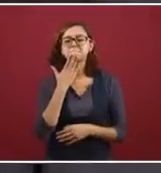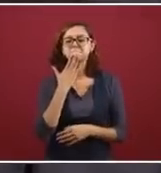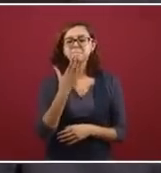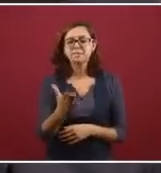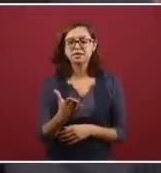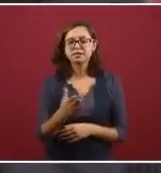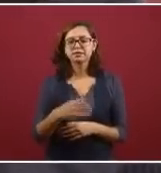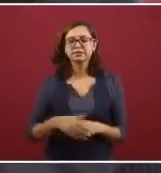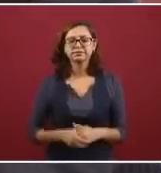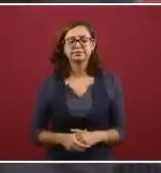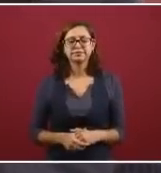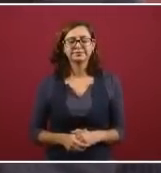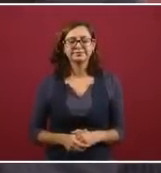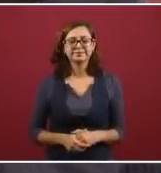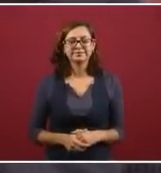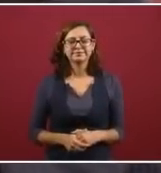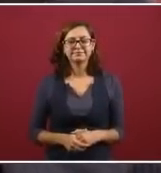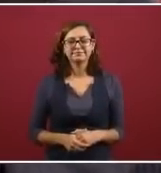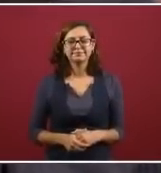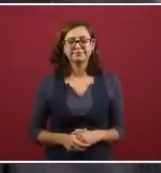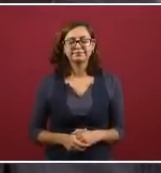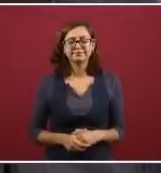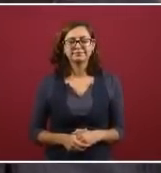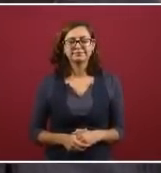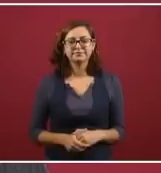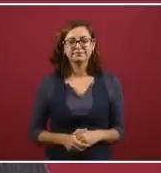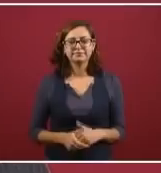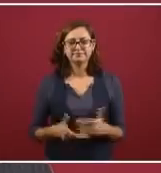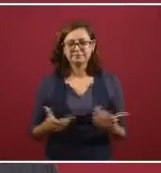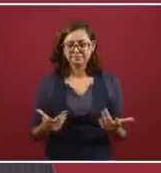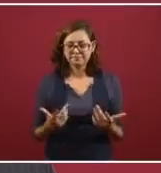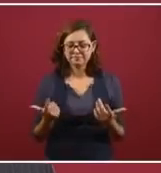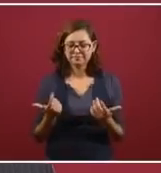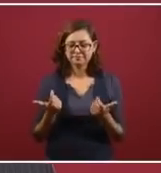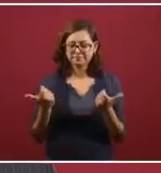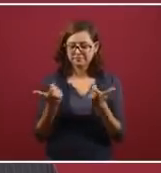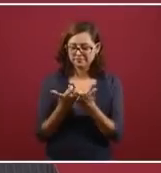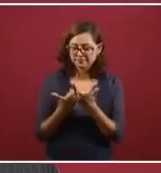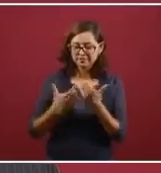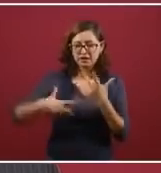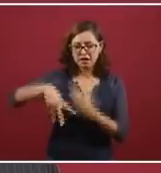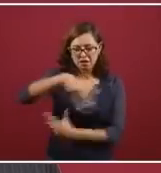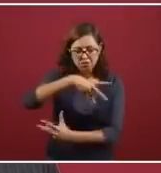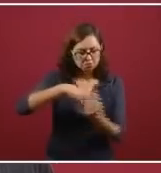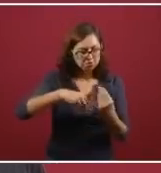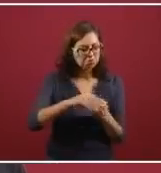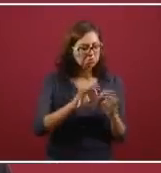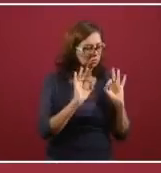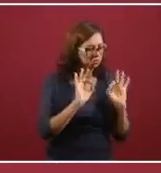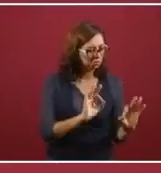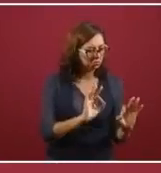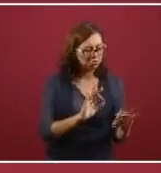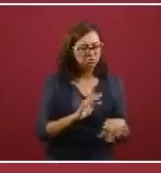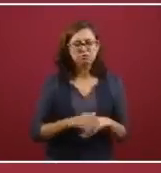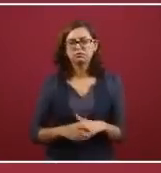bien en lo económico, vamos bien,